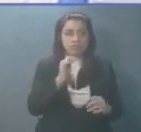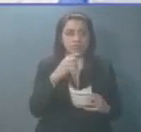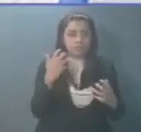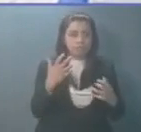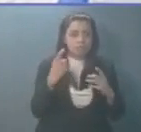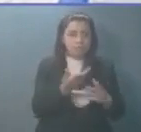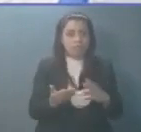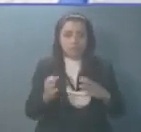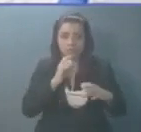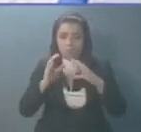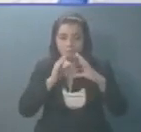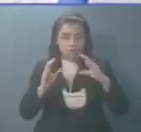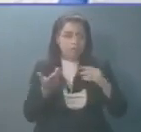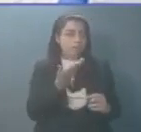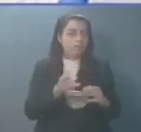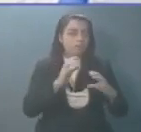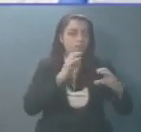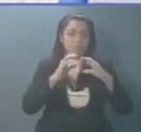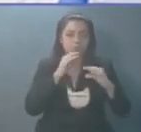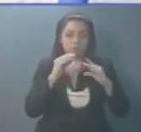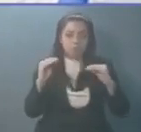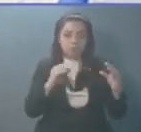docenas de medios de comunicación